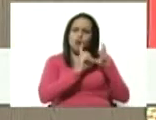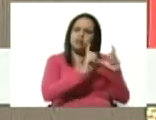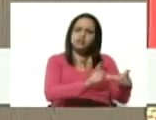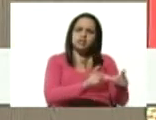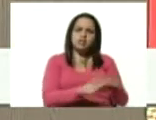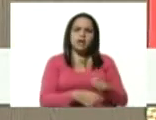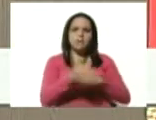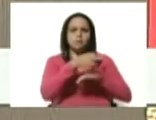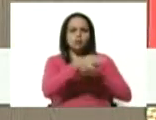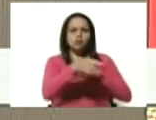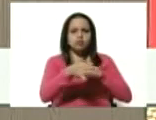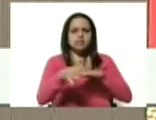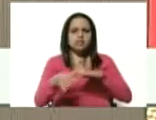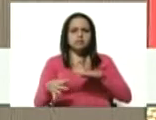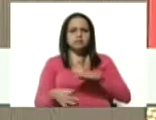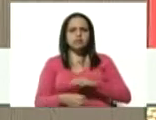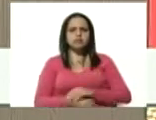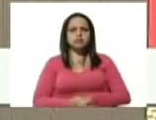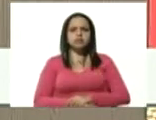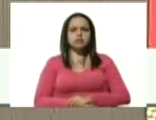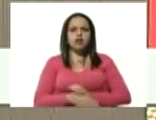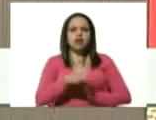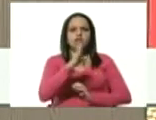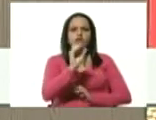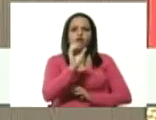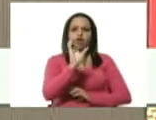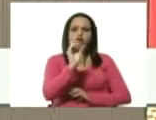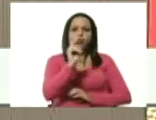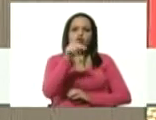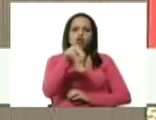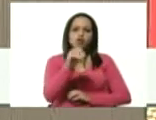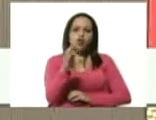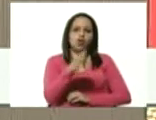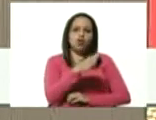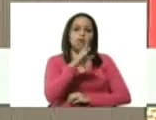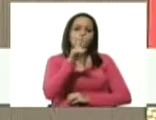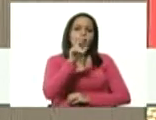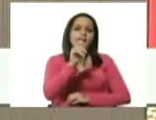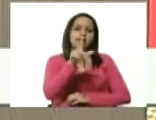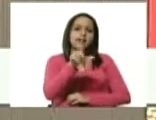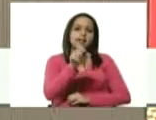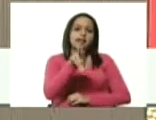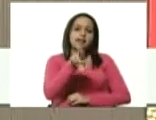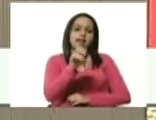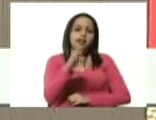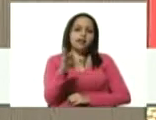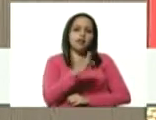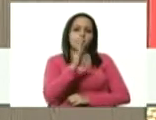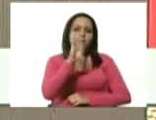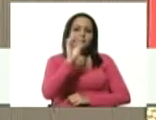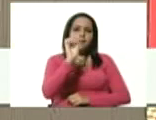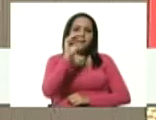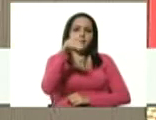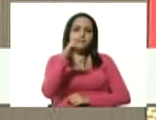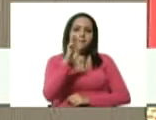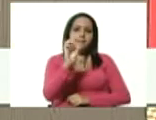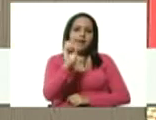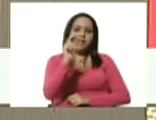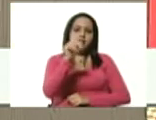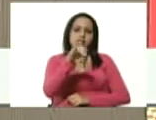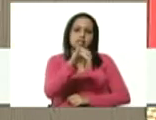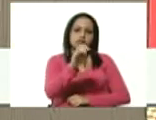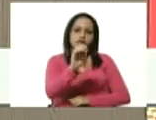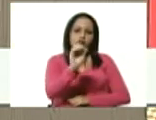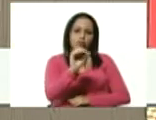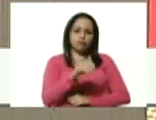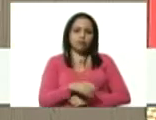los municipios Boconó, Valera y Pampanito. En el estado Mérida se mantiene en cuarentena